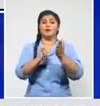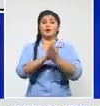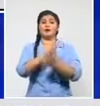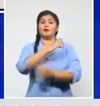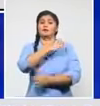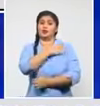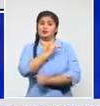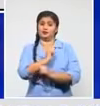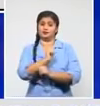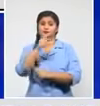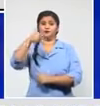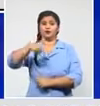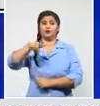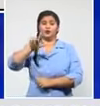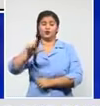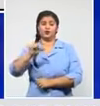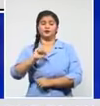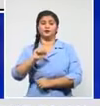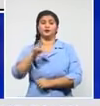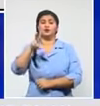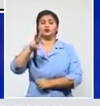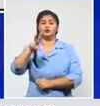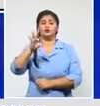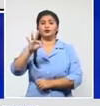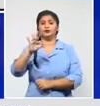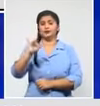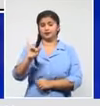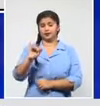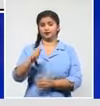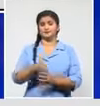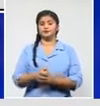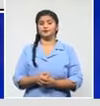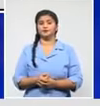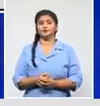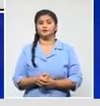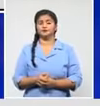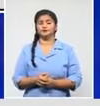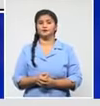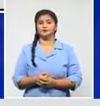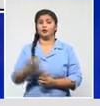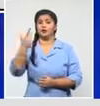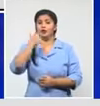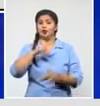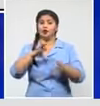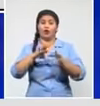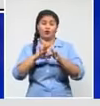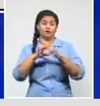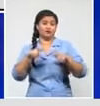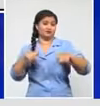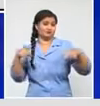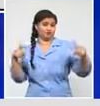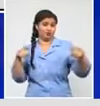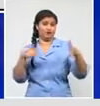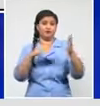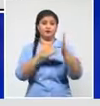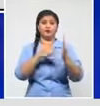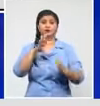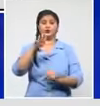en julio 286, agosto incrementó a